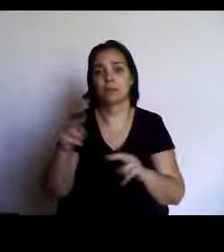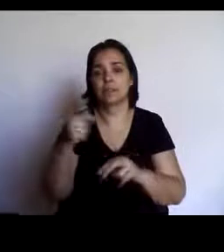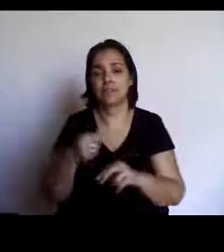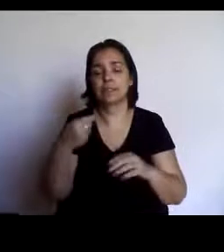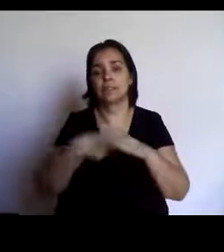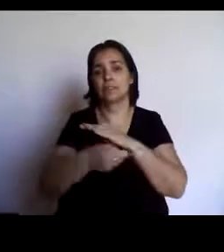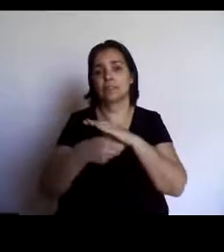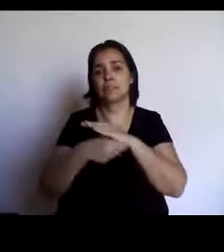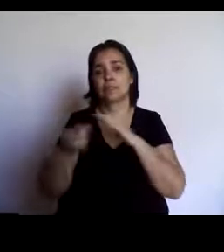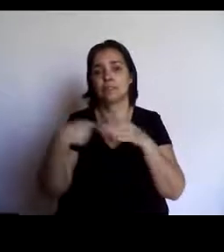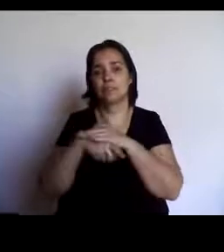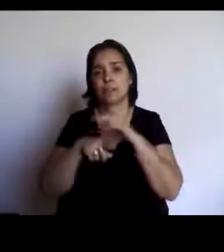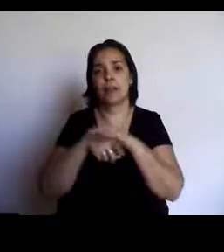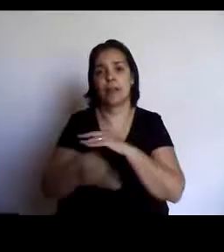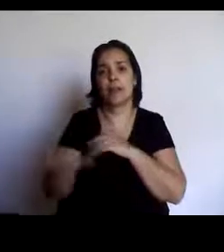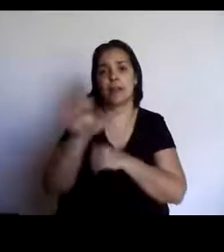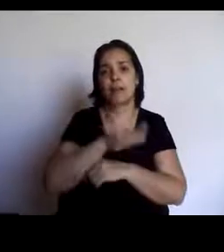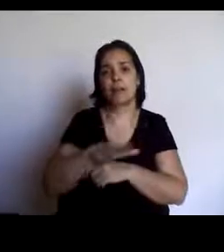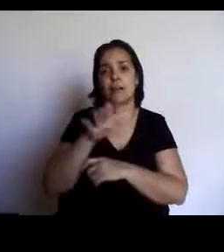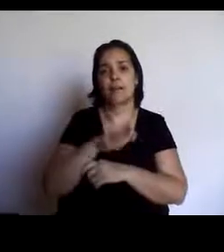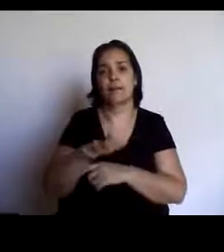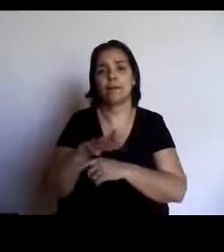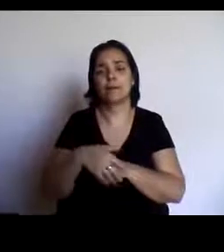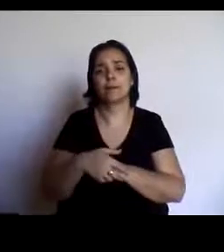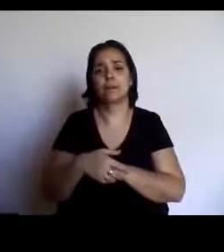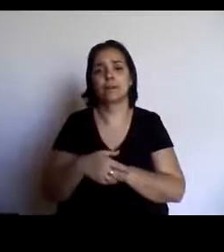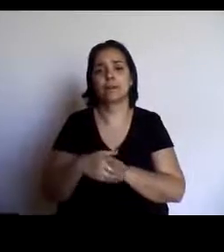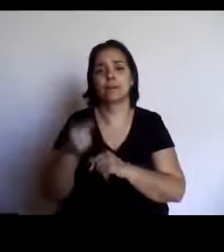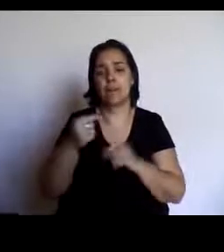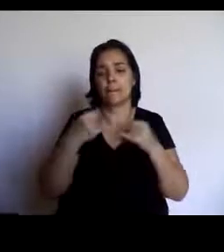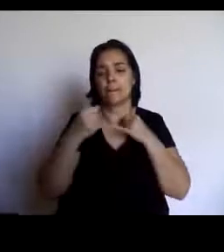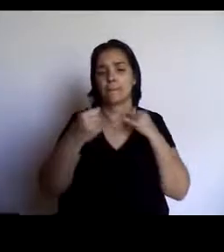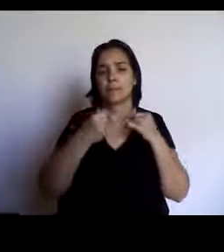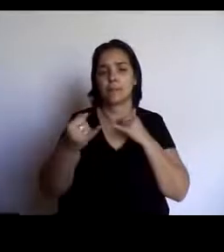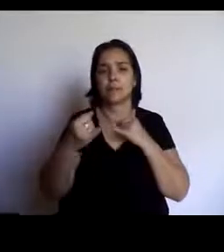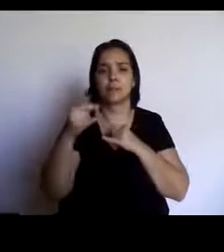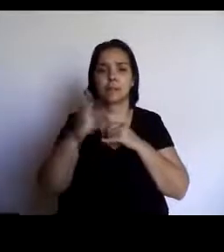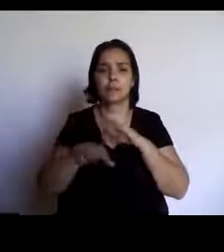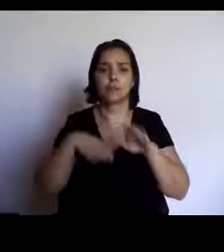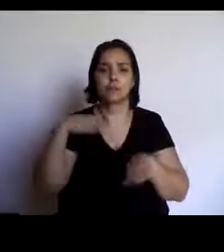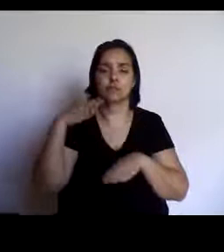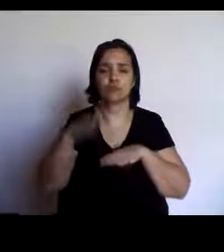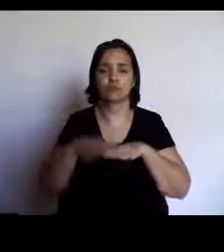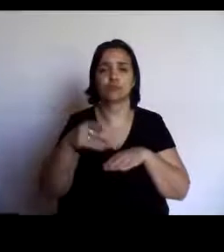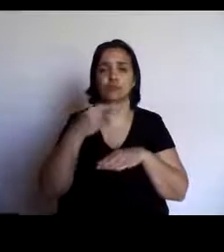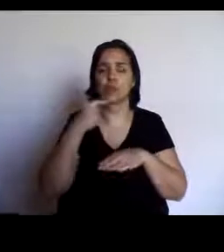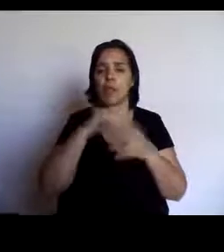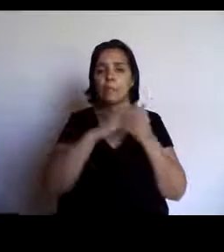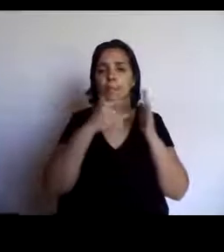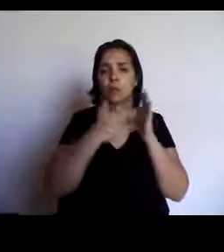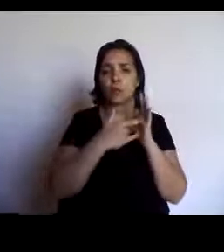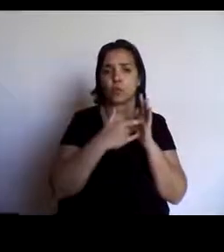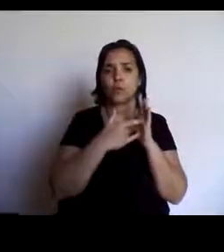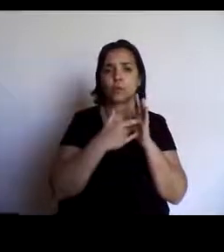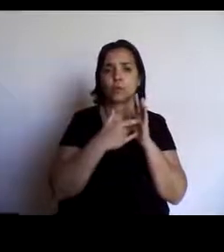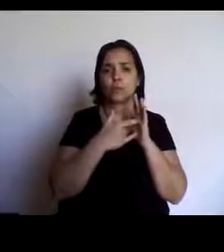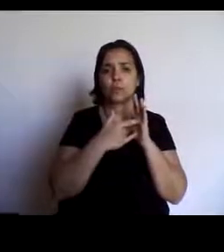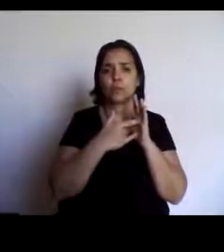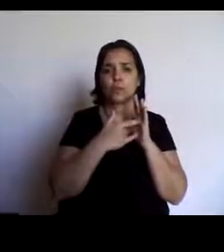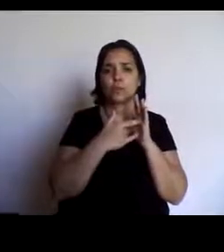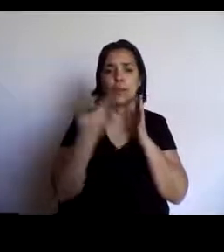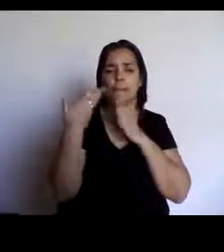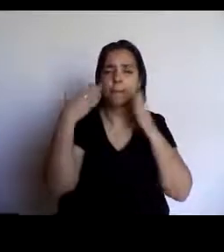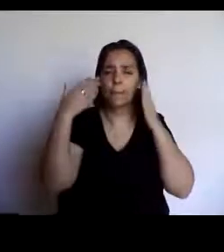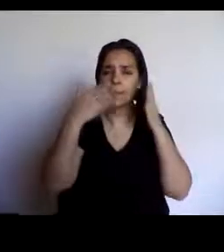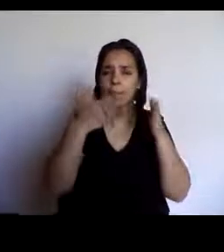de desarrollo territorial. En esta línea se ponen en marcha proyectos que estén enfocados a